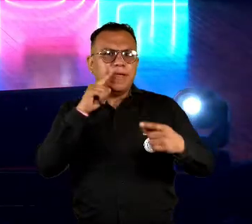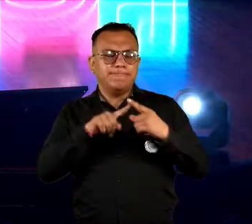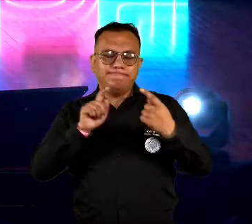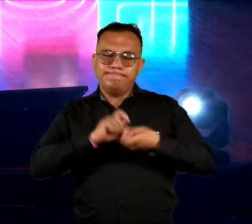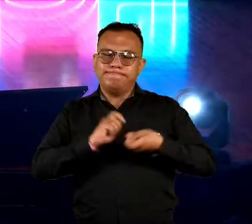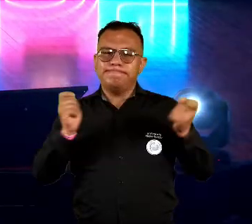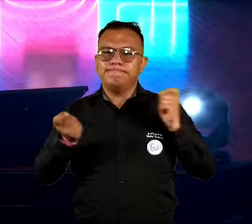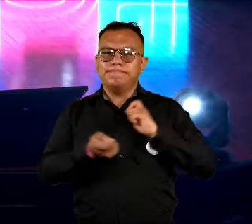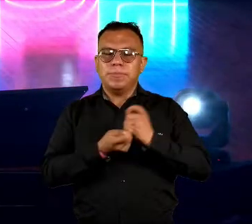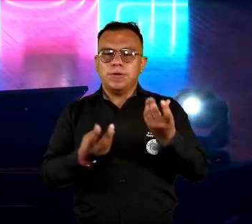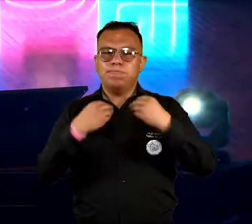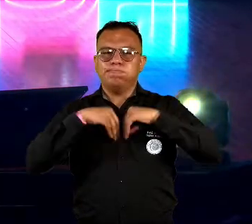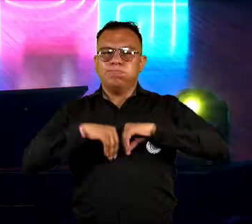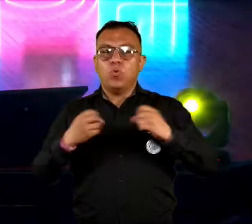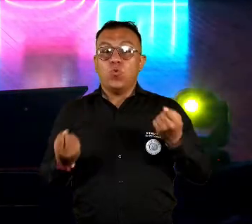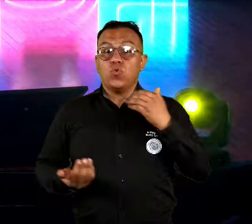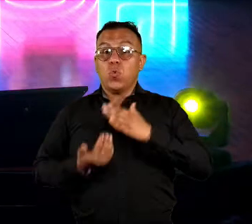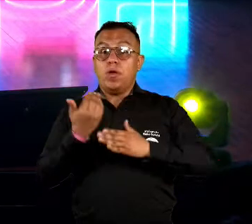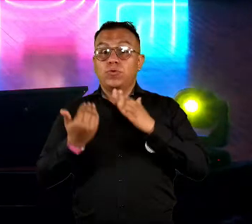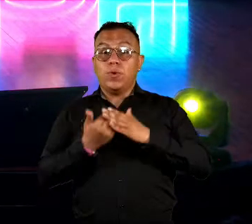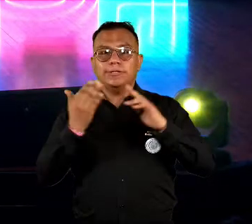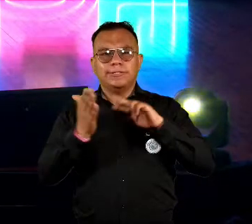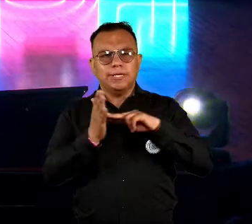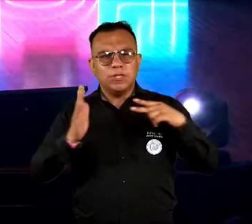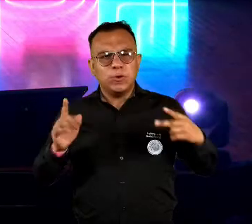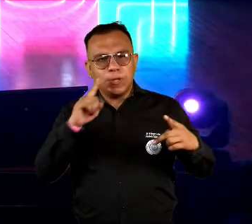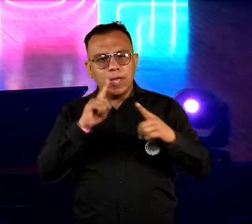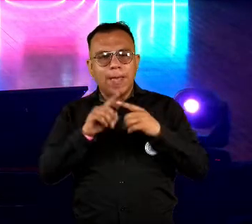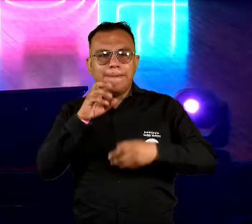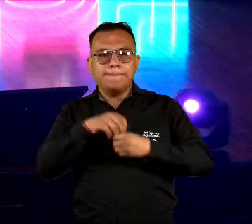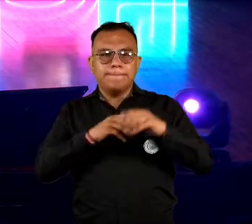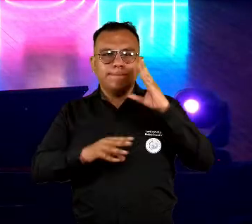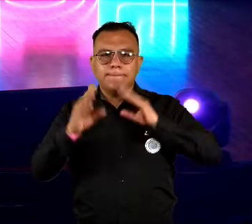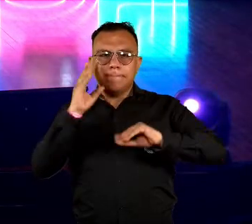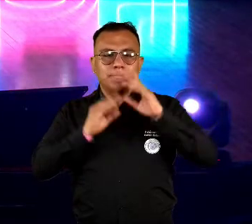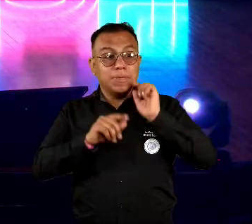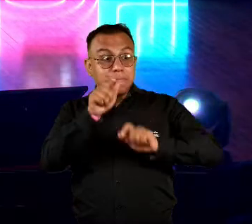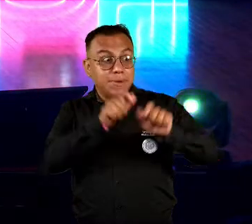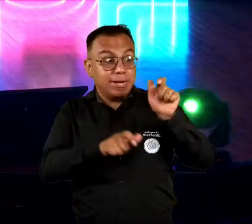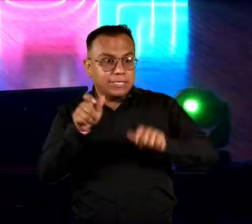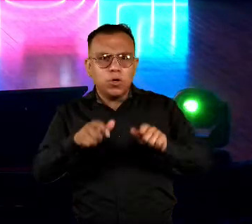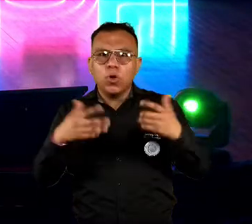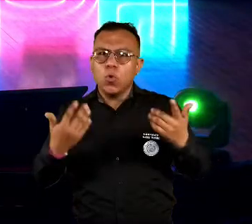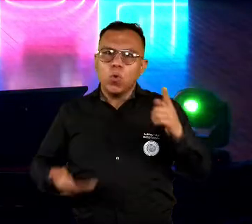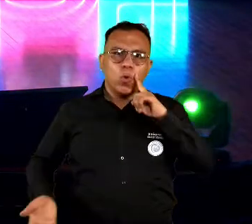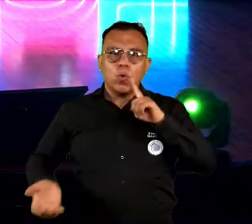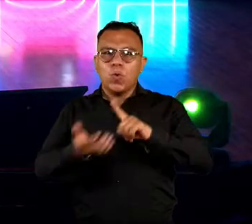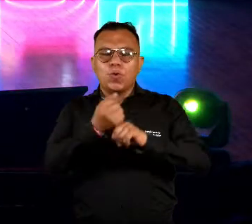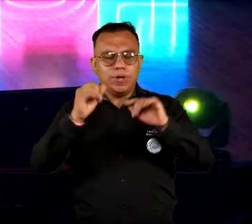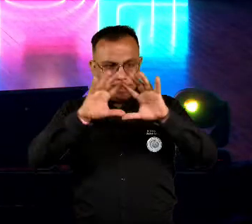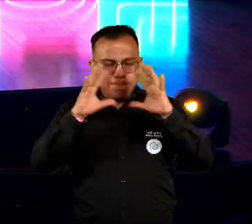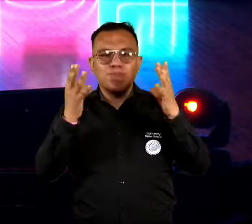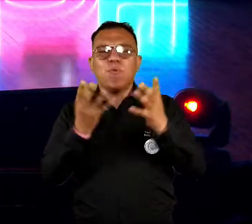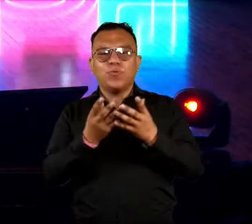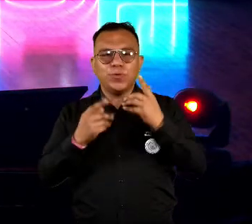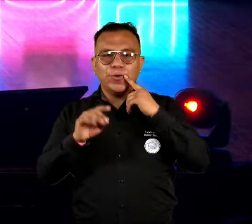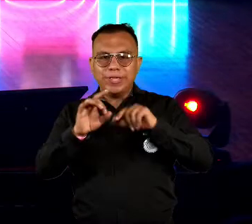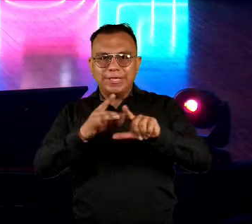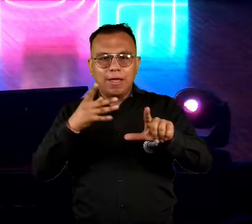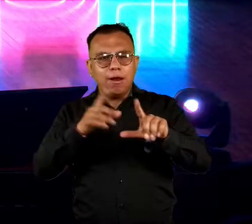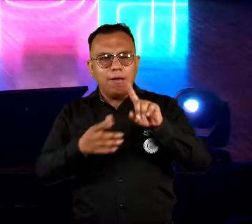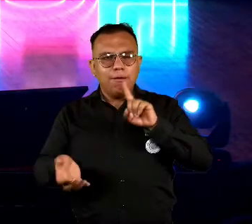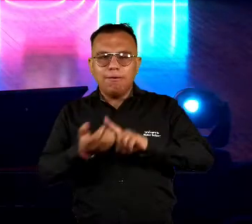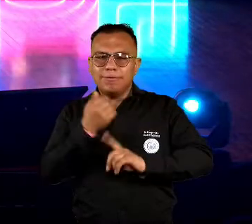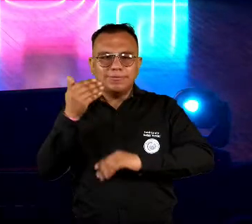digital y la apropiación de nuevas tecnologías a través de la experiencia de personas que lograron que sus ideas del mundo digital se